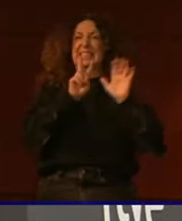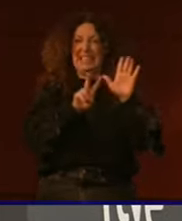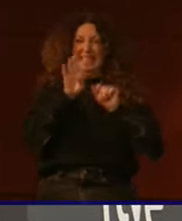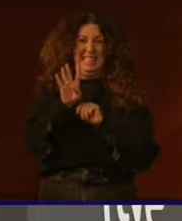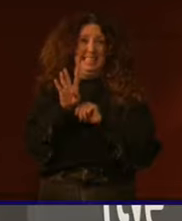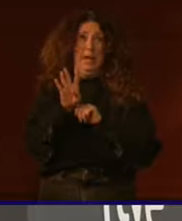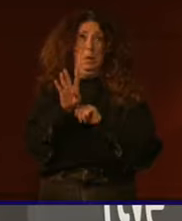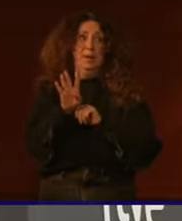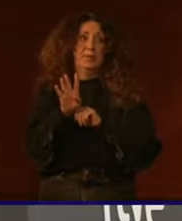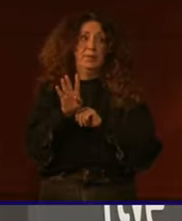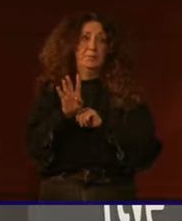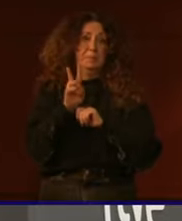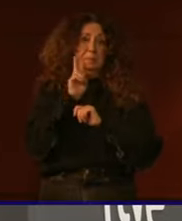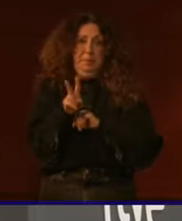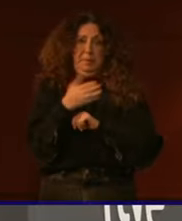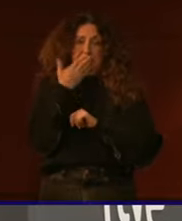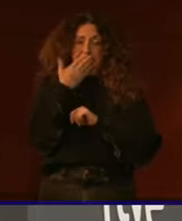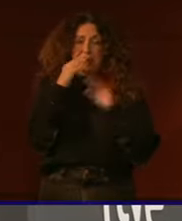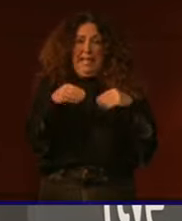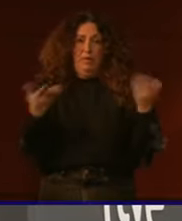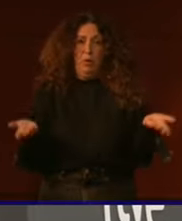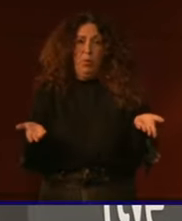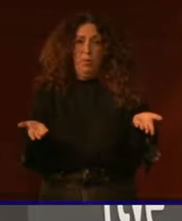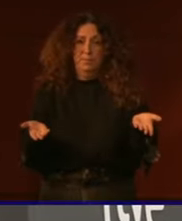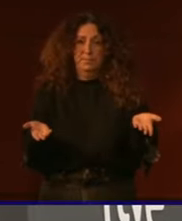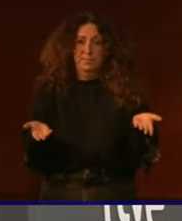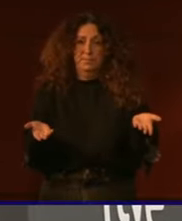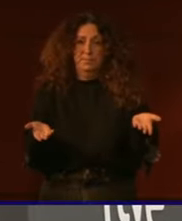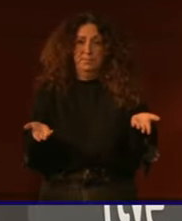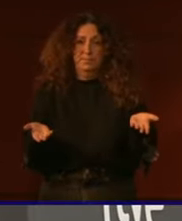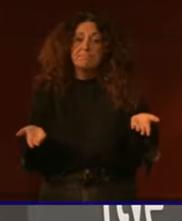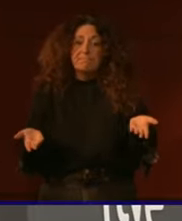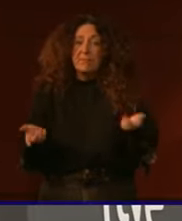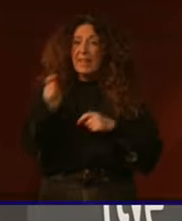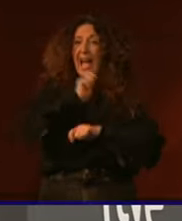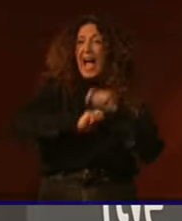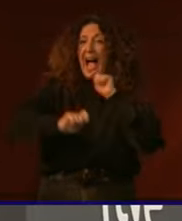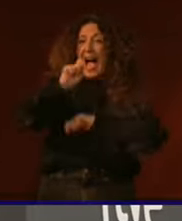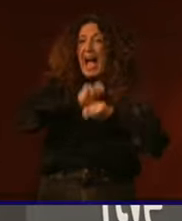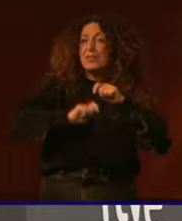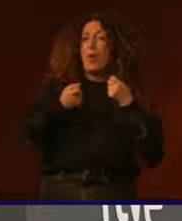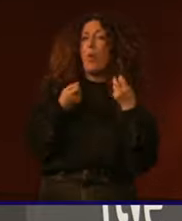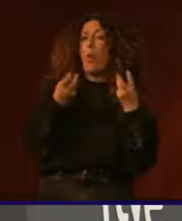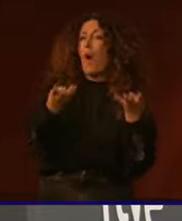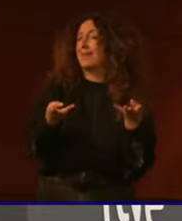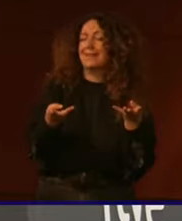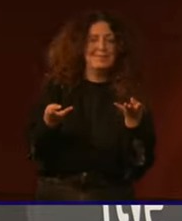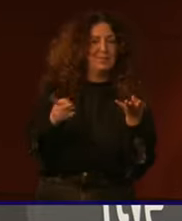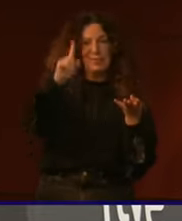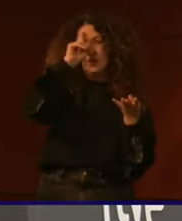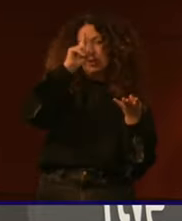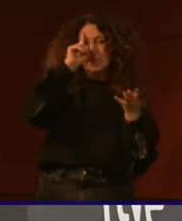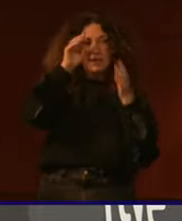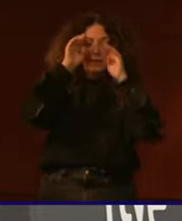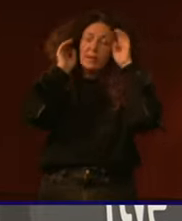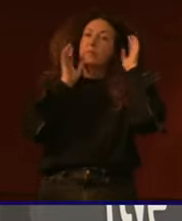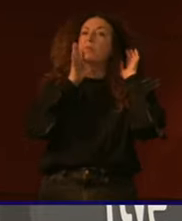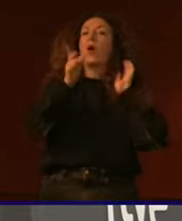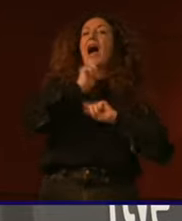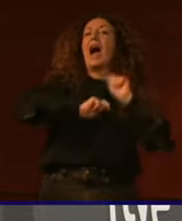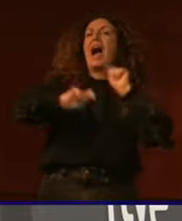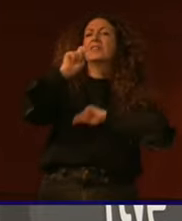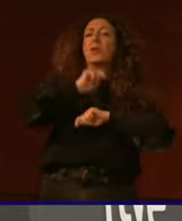es casi ridículo. No se sabe cuántas asociaciones hay, porque además las asociaciones, sabéis que muchas,